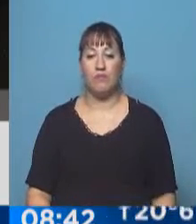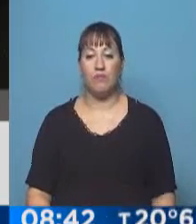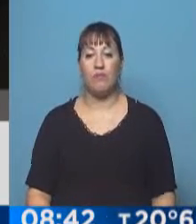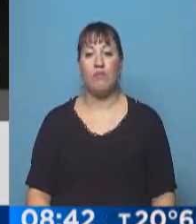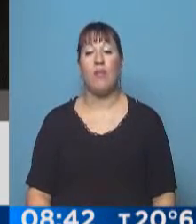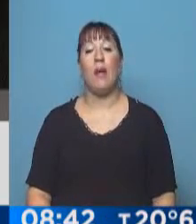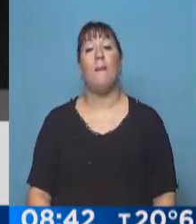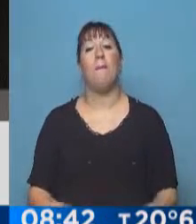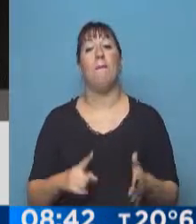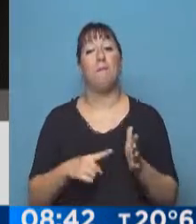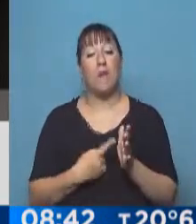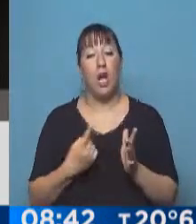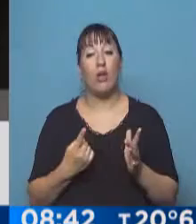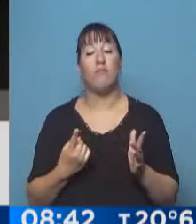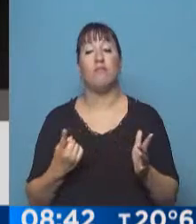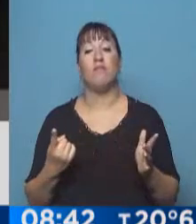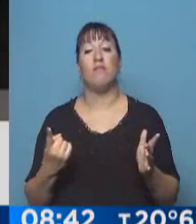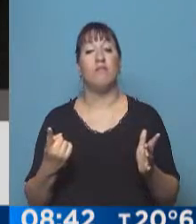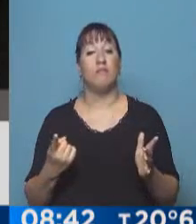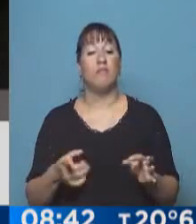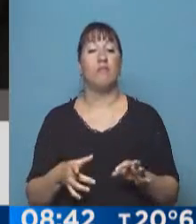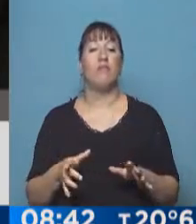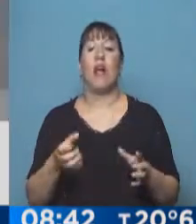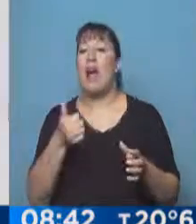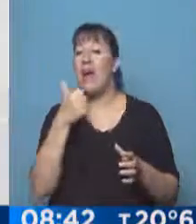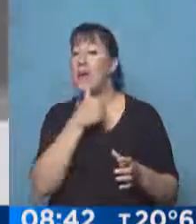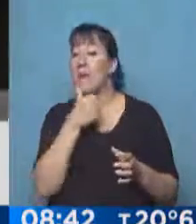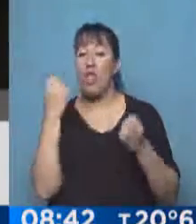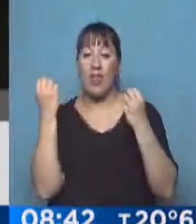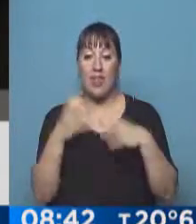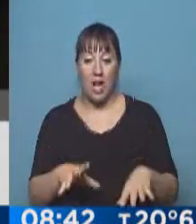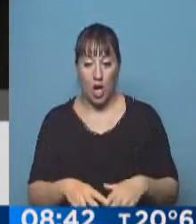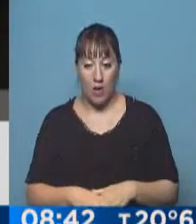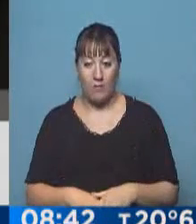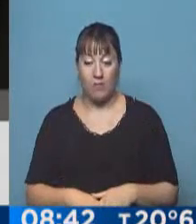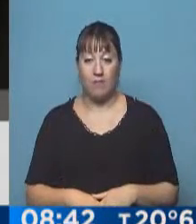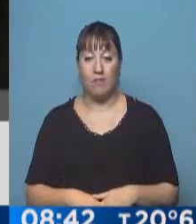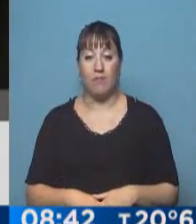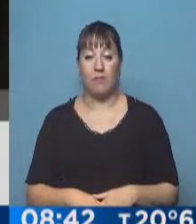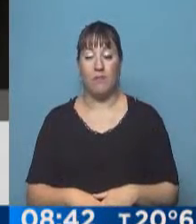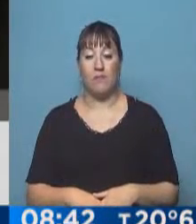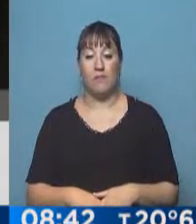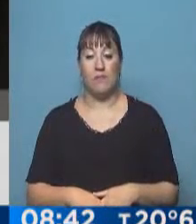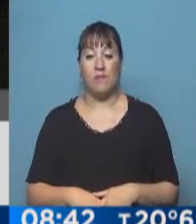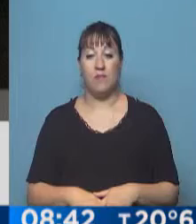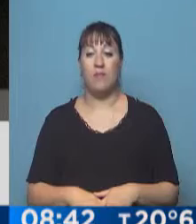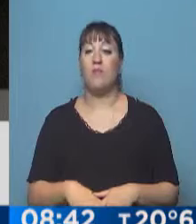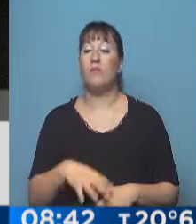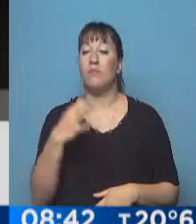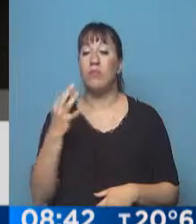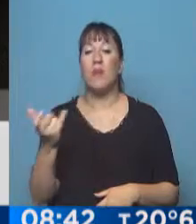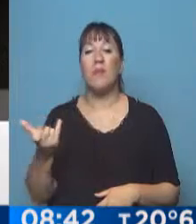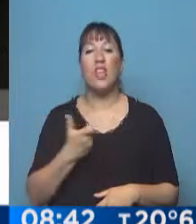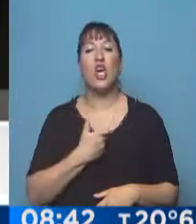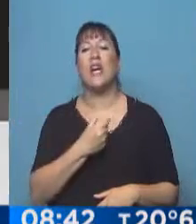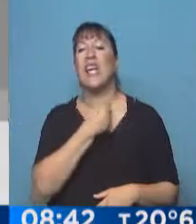Pero cometió un grave error, dejó su medicación. Una de las primeras cosas es que me dijo que